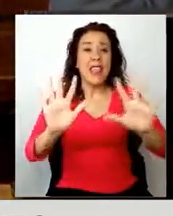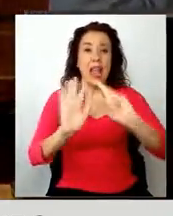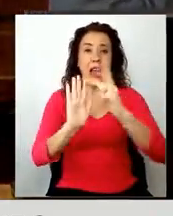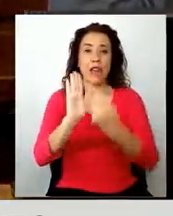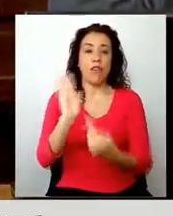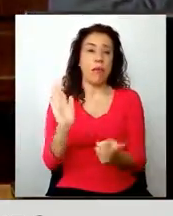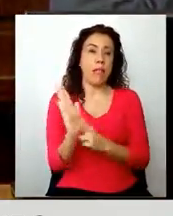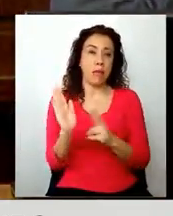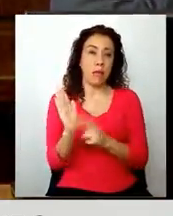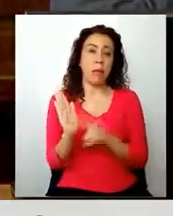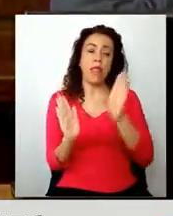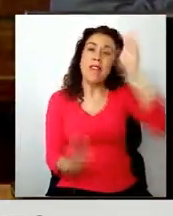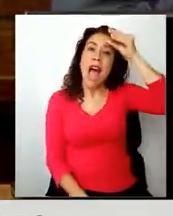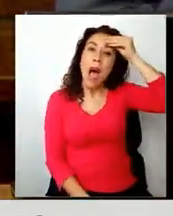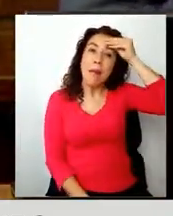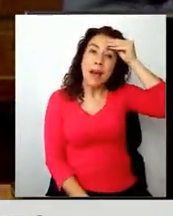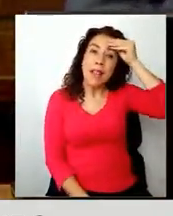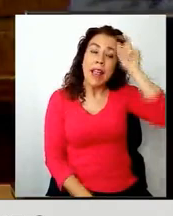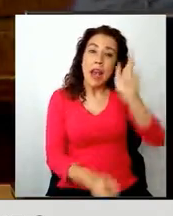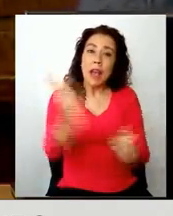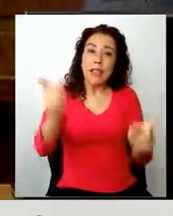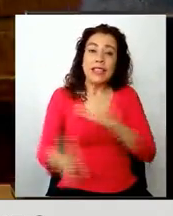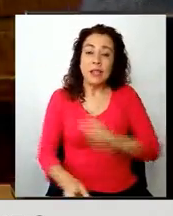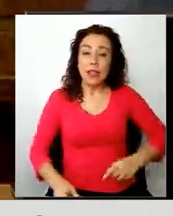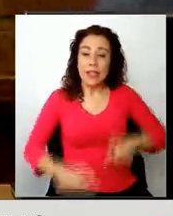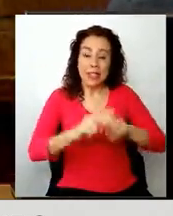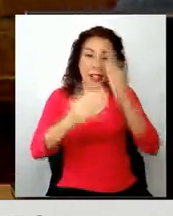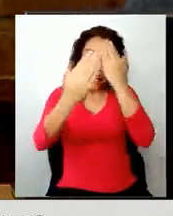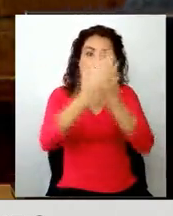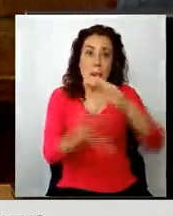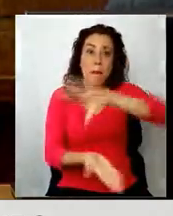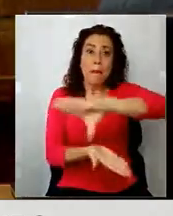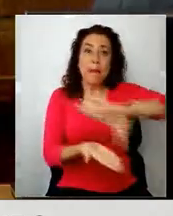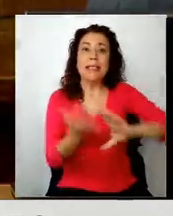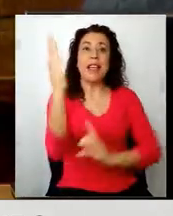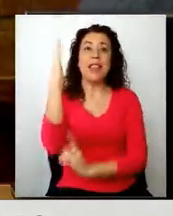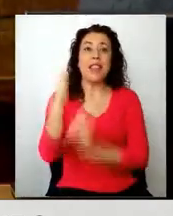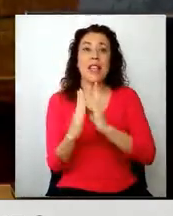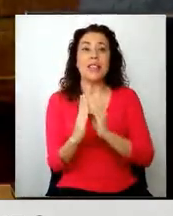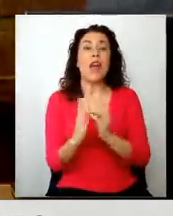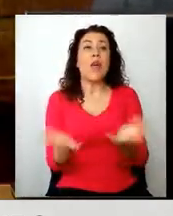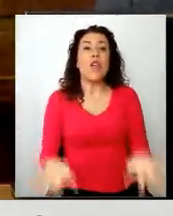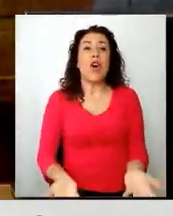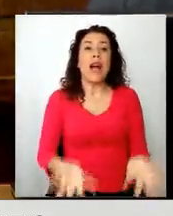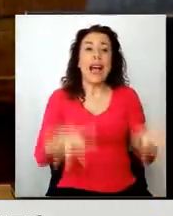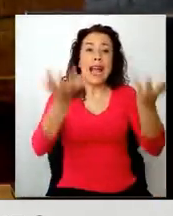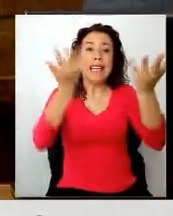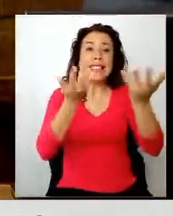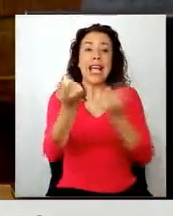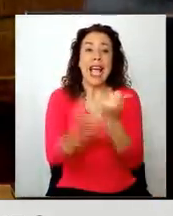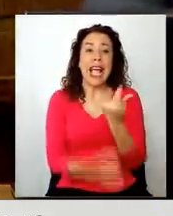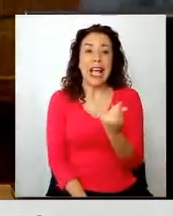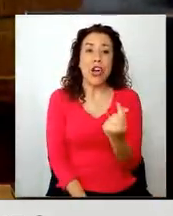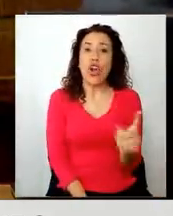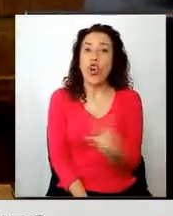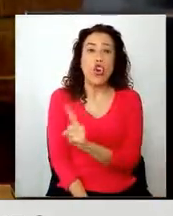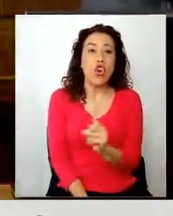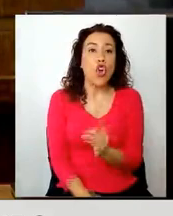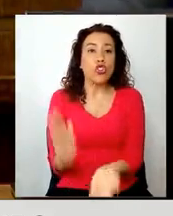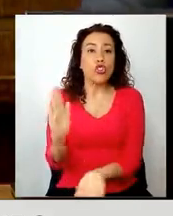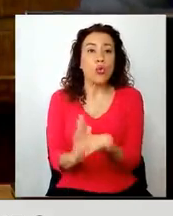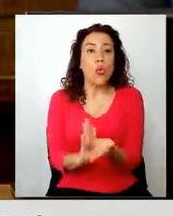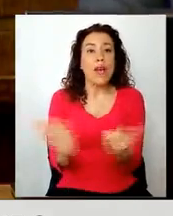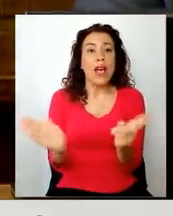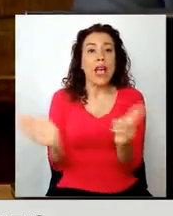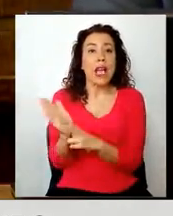aprendan los colegas del frente a que los países se desarrollan con crecimiento económico no subiendo los impuestos